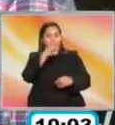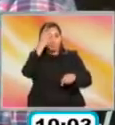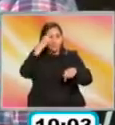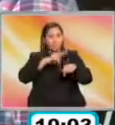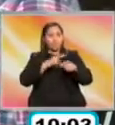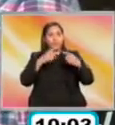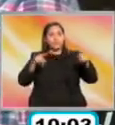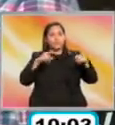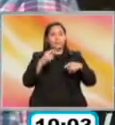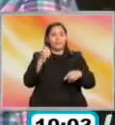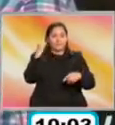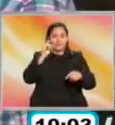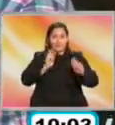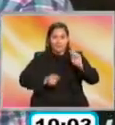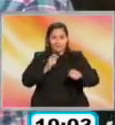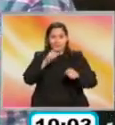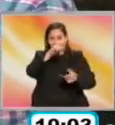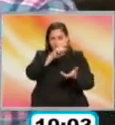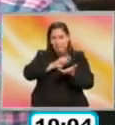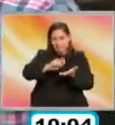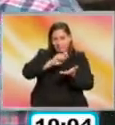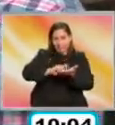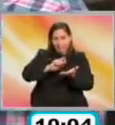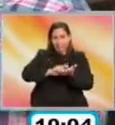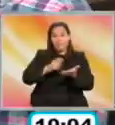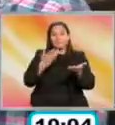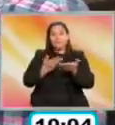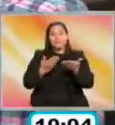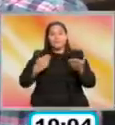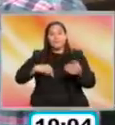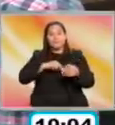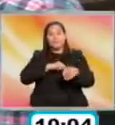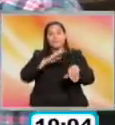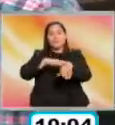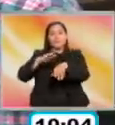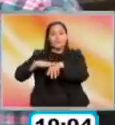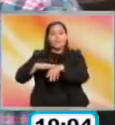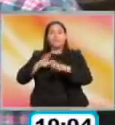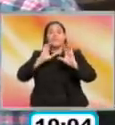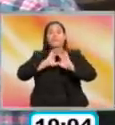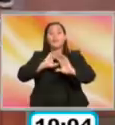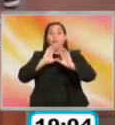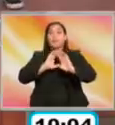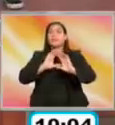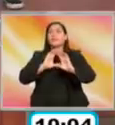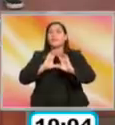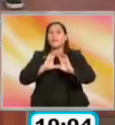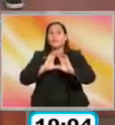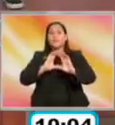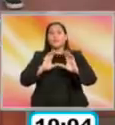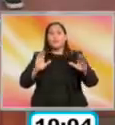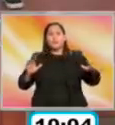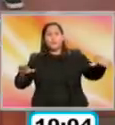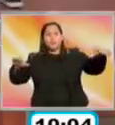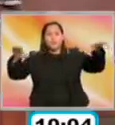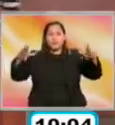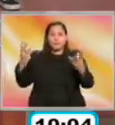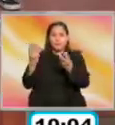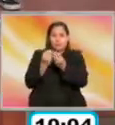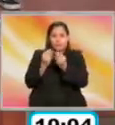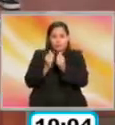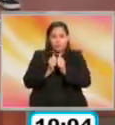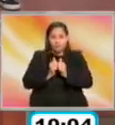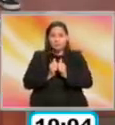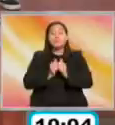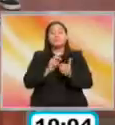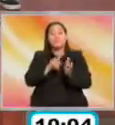acá por atrás Ajá. es el que lo escribió, y ahora estamos promocionando la canción de Volarás conmigo y acaba de